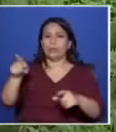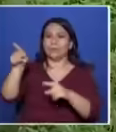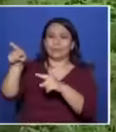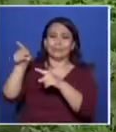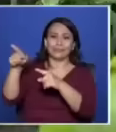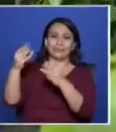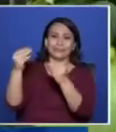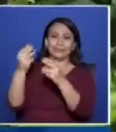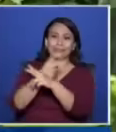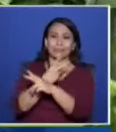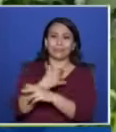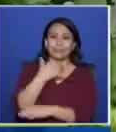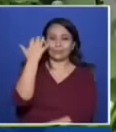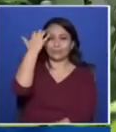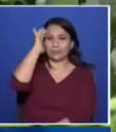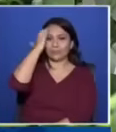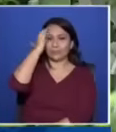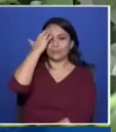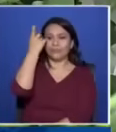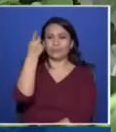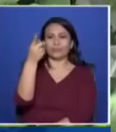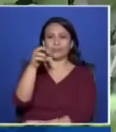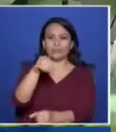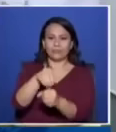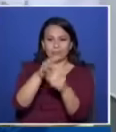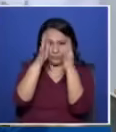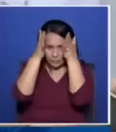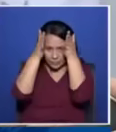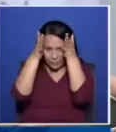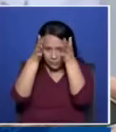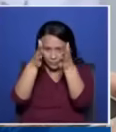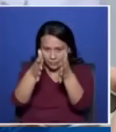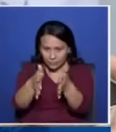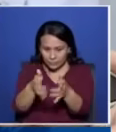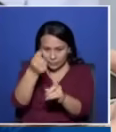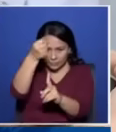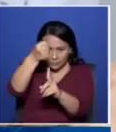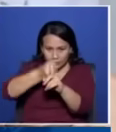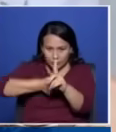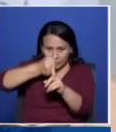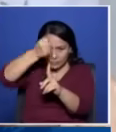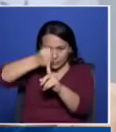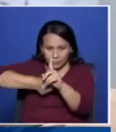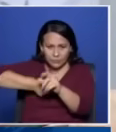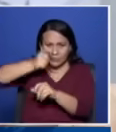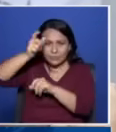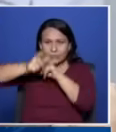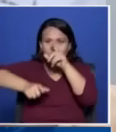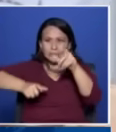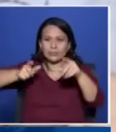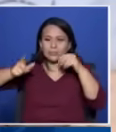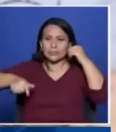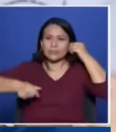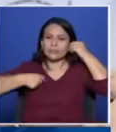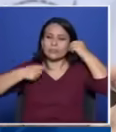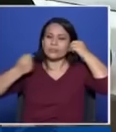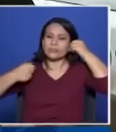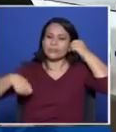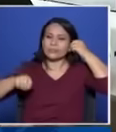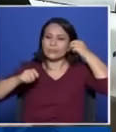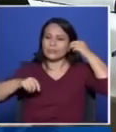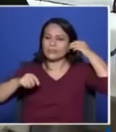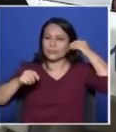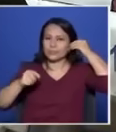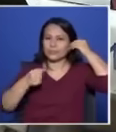Estas intervenciones justamente estaban enfocadas para combatir a las personas que se dedican a las extorsiones.